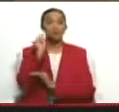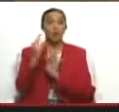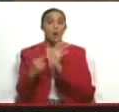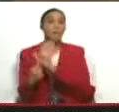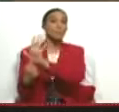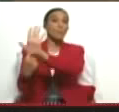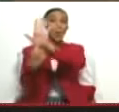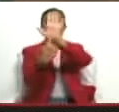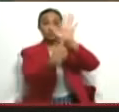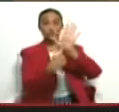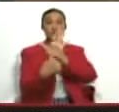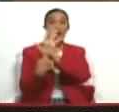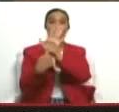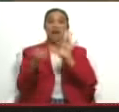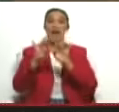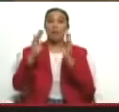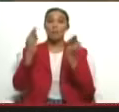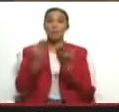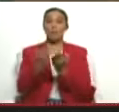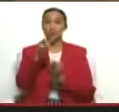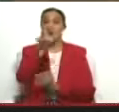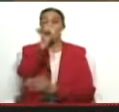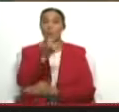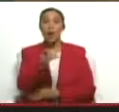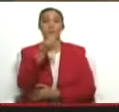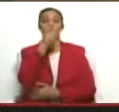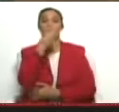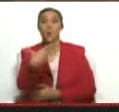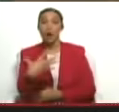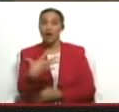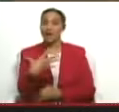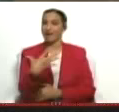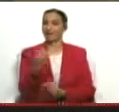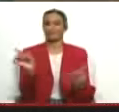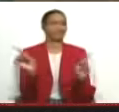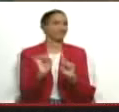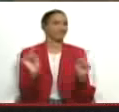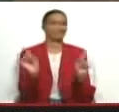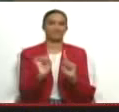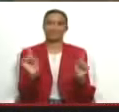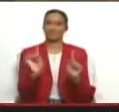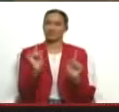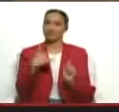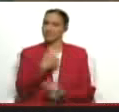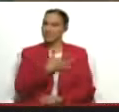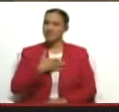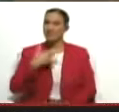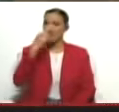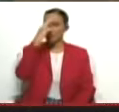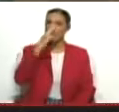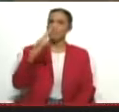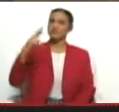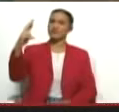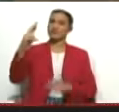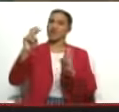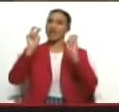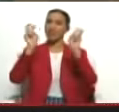cuando no es así cuando no es así yo quisiera reflexionar sobre este